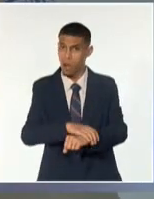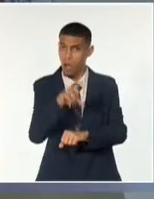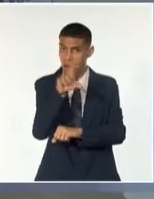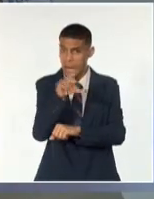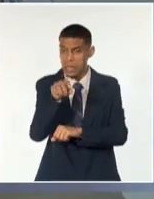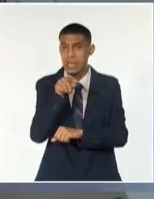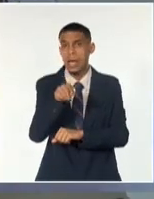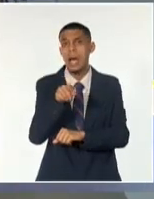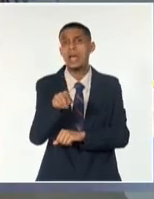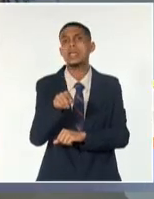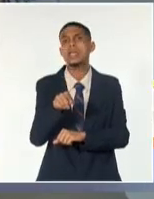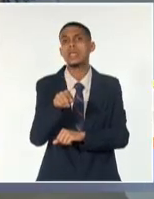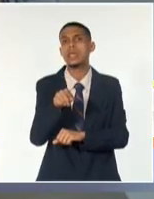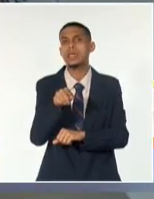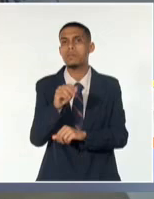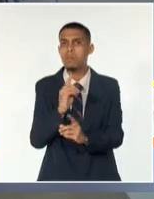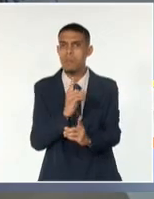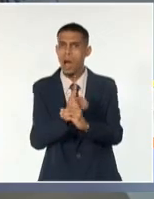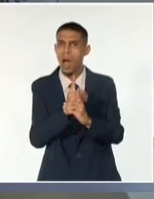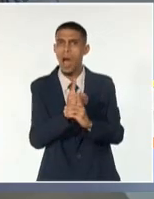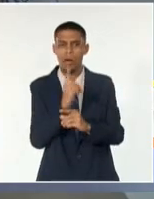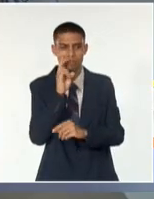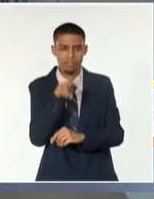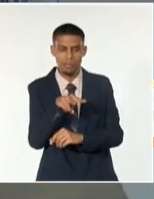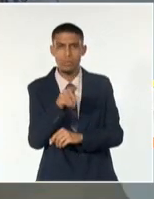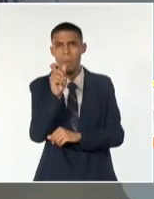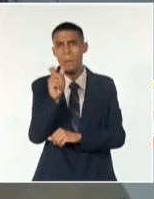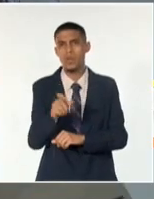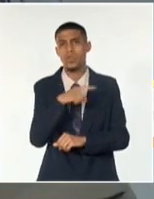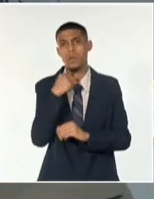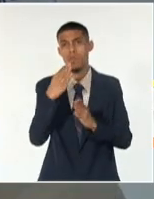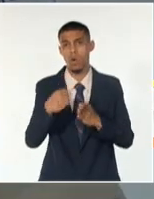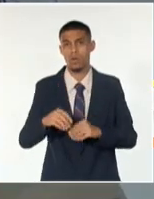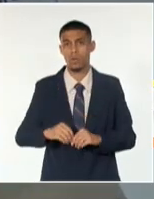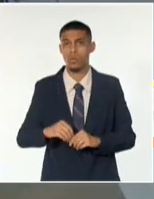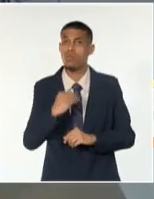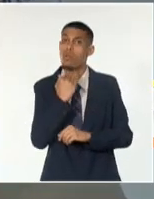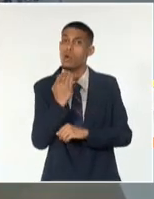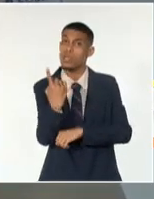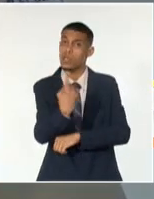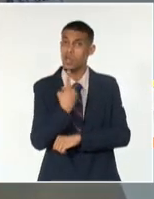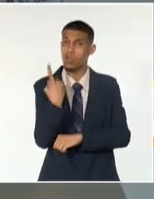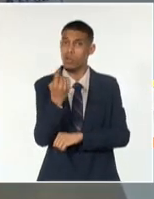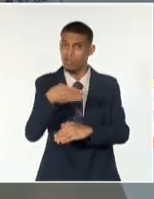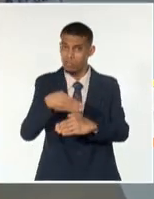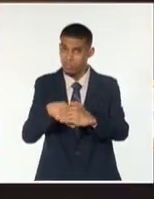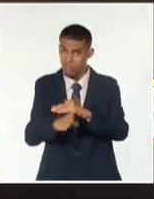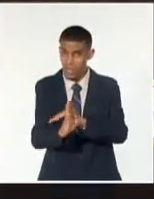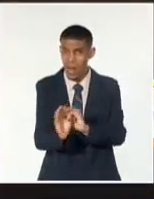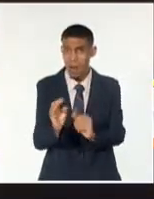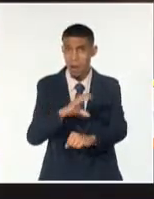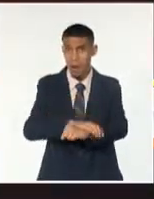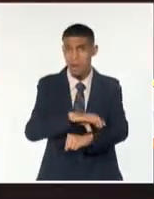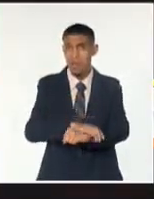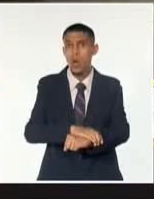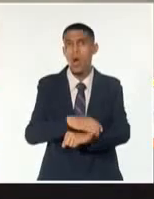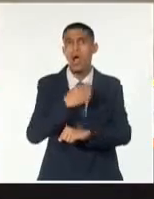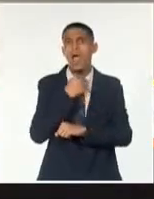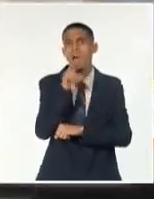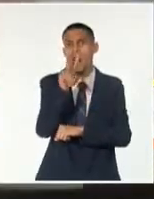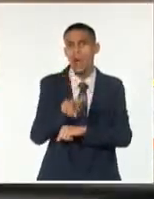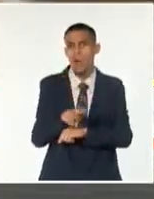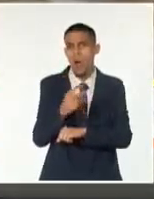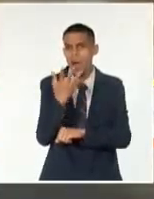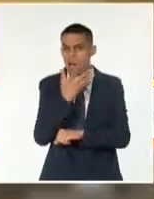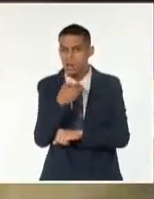1, la mayor cárcel del país sudamericano. La Fiscalía y la Policía Nacional ingresaron a la prisión para hacer el levantamiento de los cuerpos y